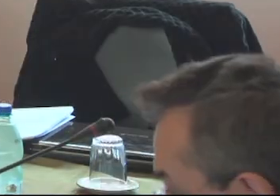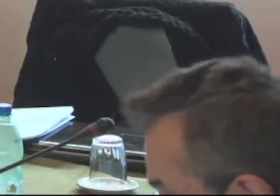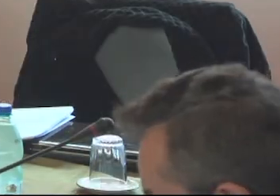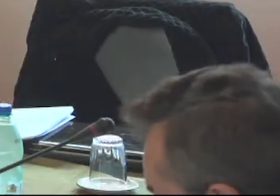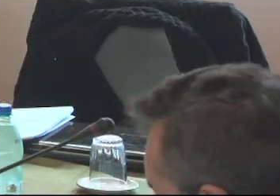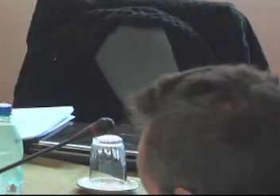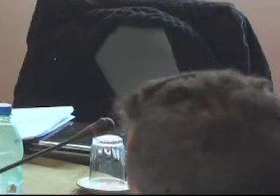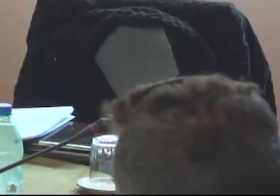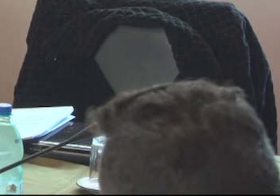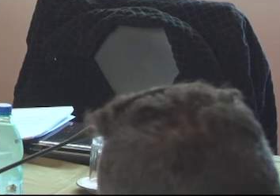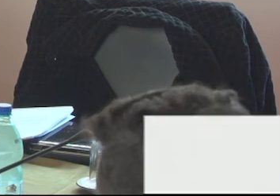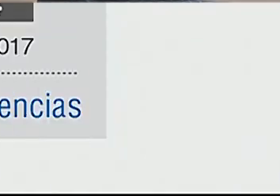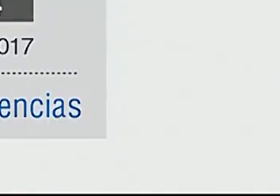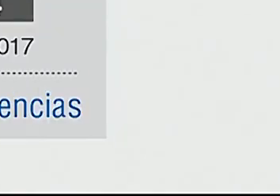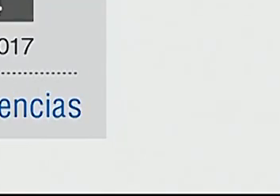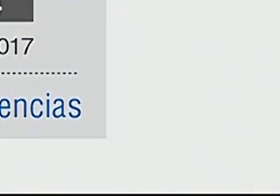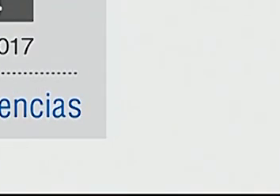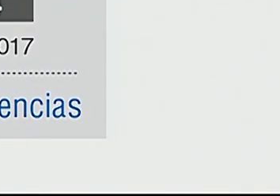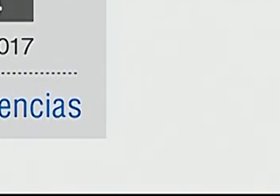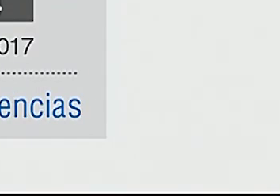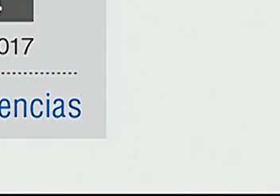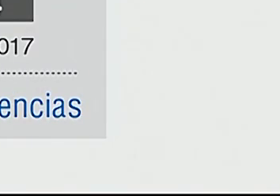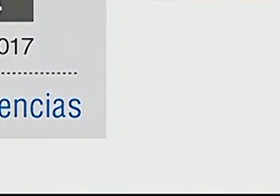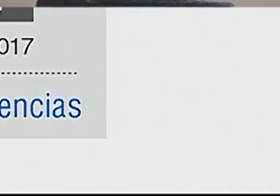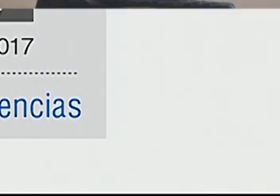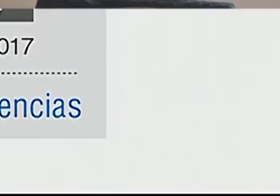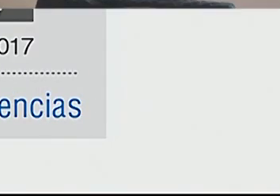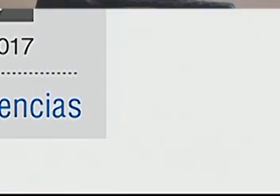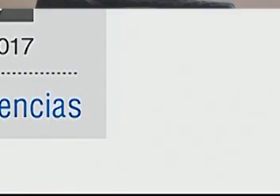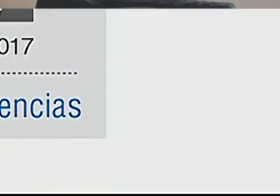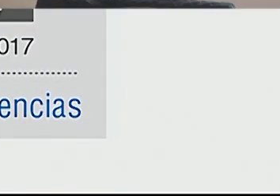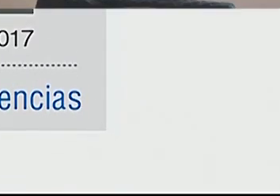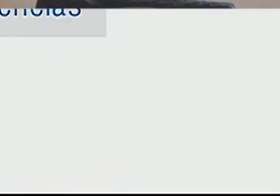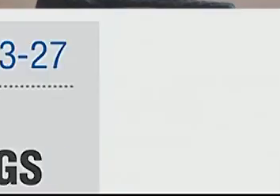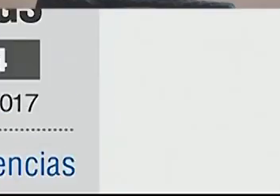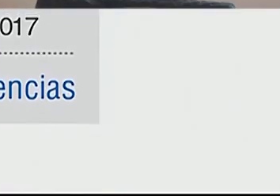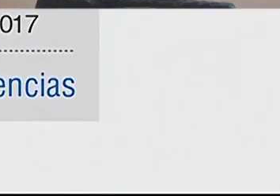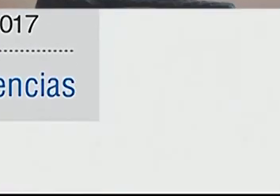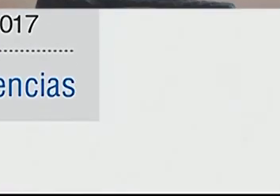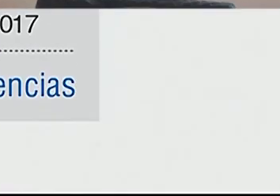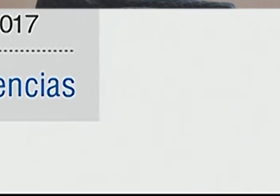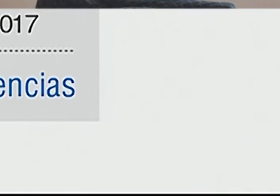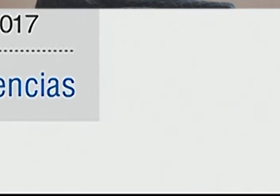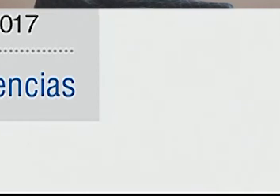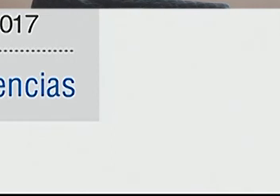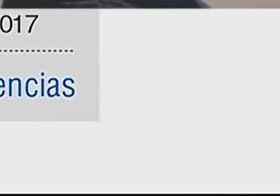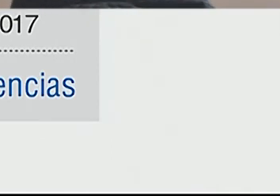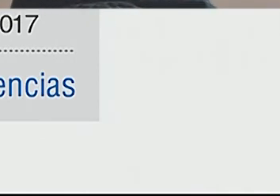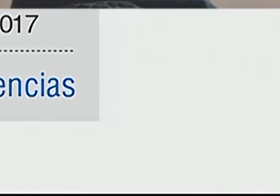a los representantes de la sociedad civil que están